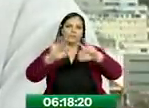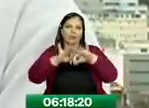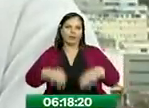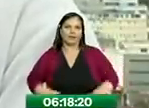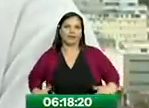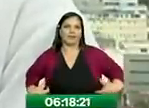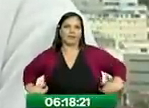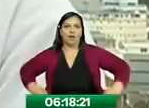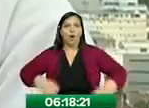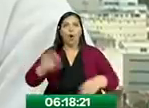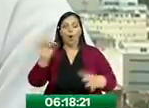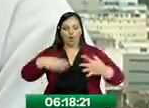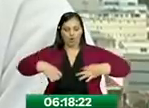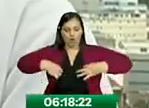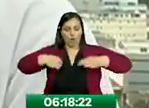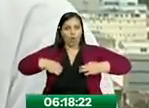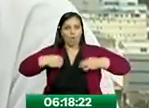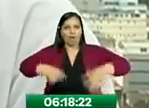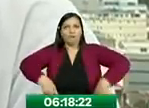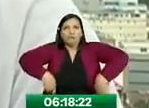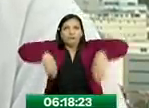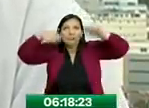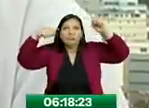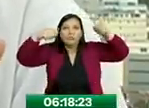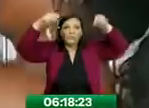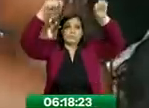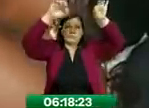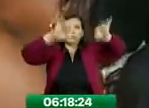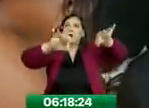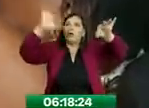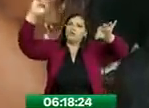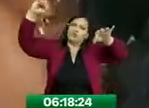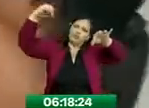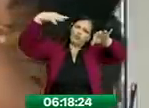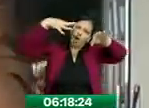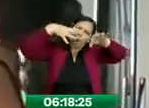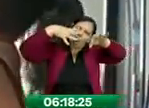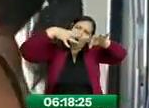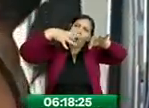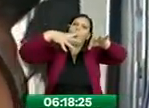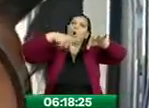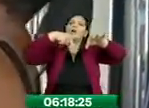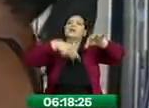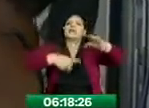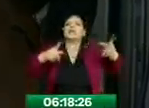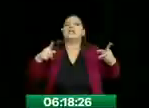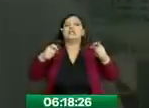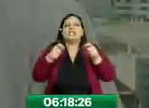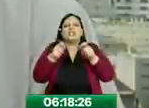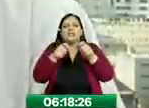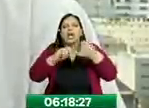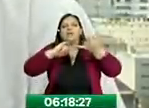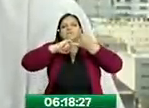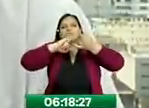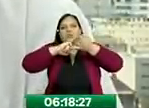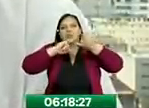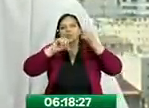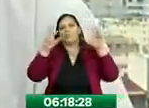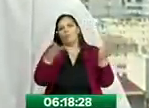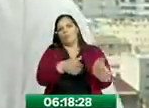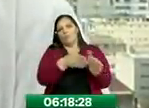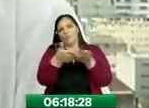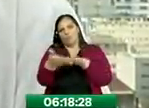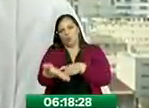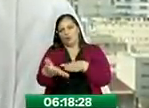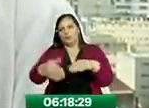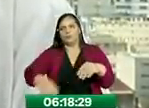Siempre el sol tiene los rayos ultravioletas que va a desinfectar, o en este caso va a eliminar microorganismos. Si no se lo va a lavar, se lo puede